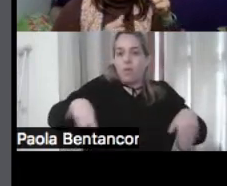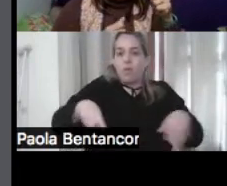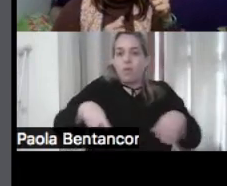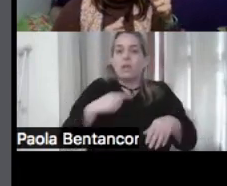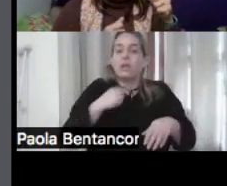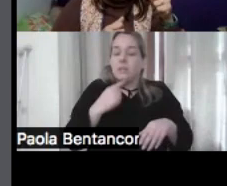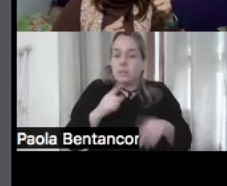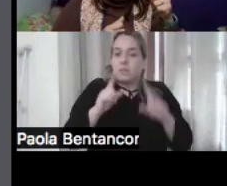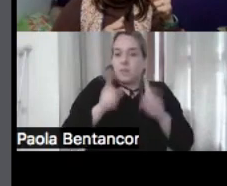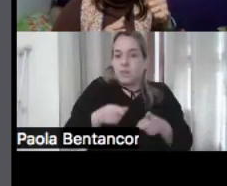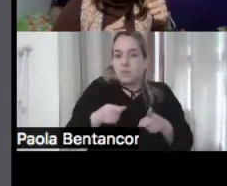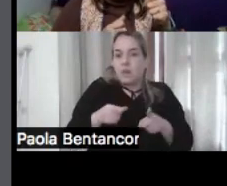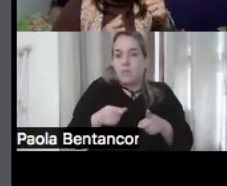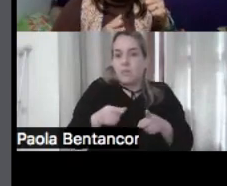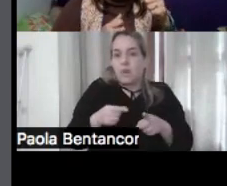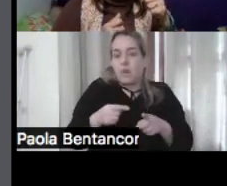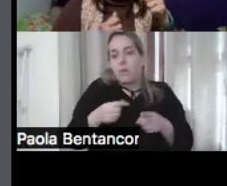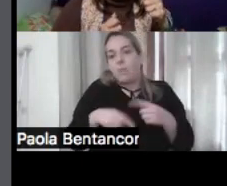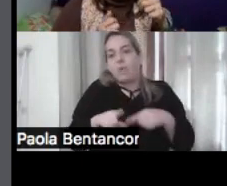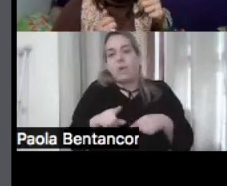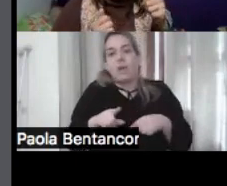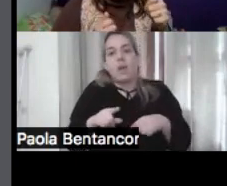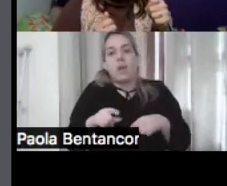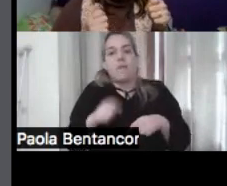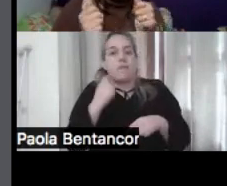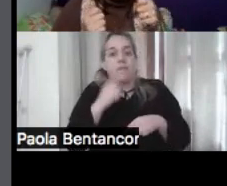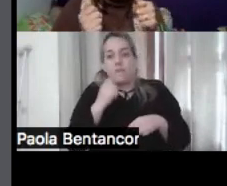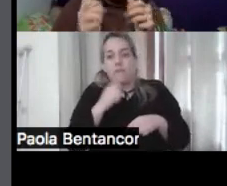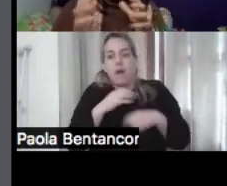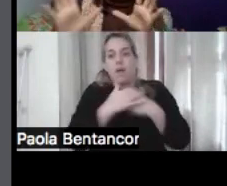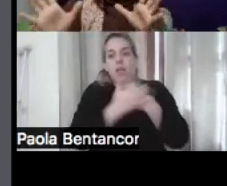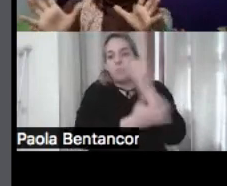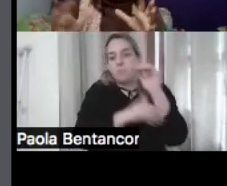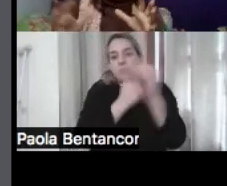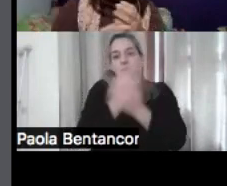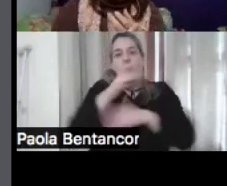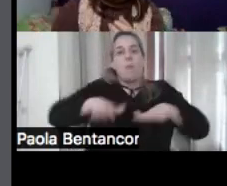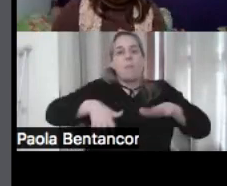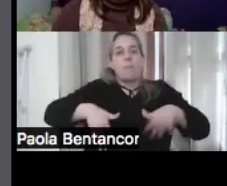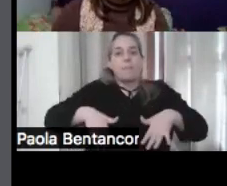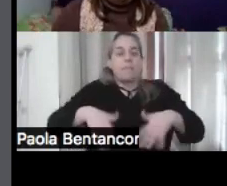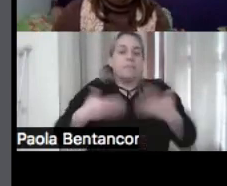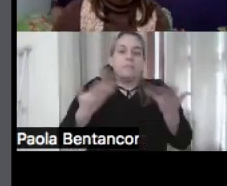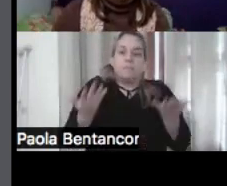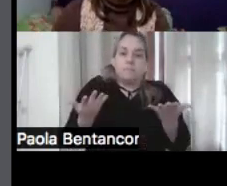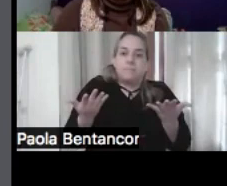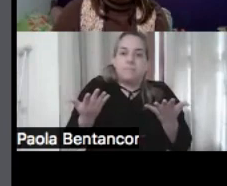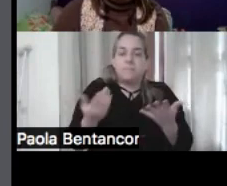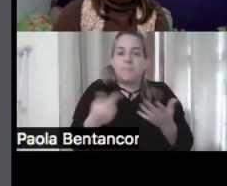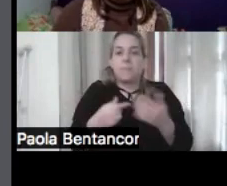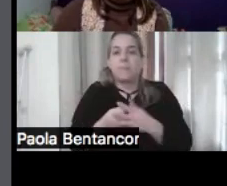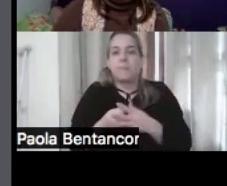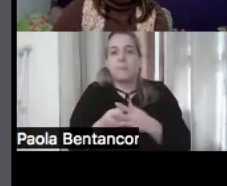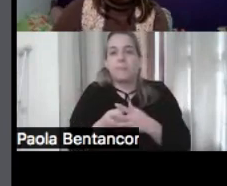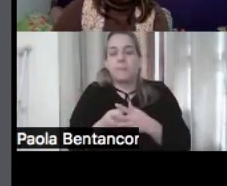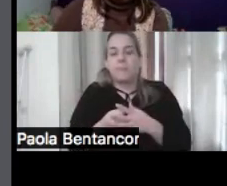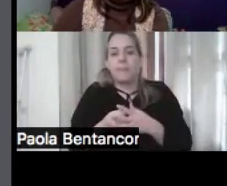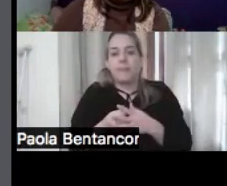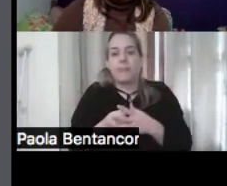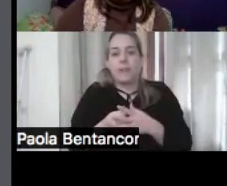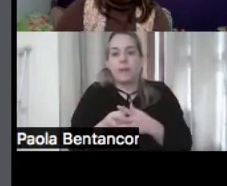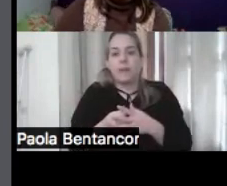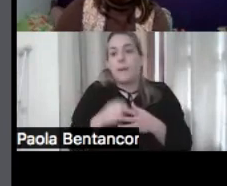compensar el uso de un miembro o para poder lograr posicionamientos, ahora igual algo de eso vamos a ver,